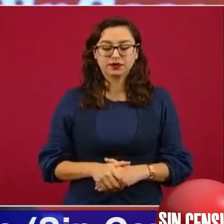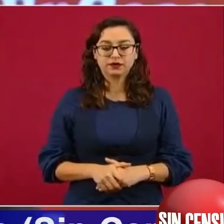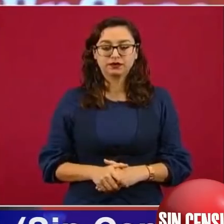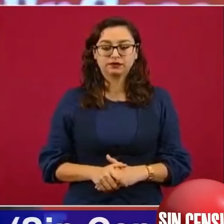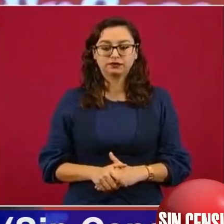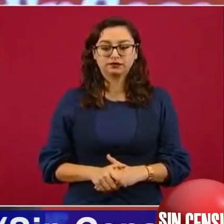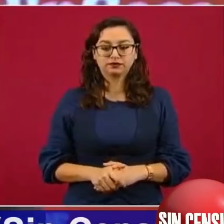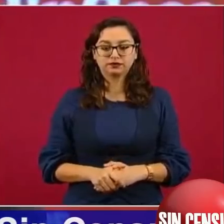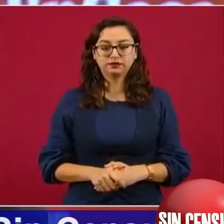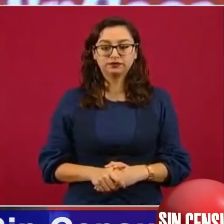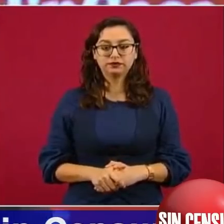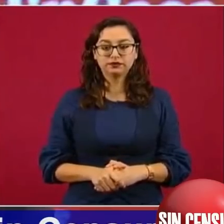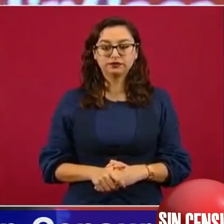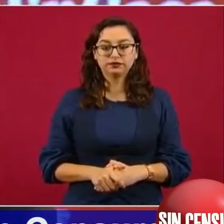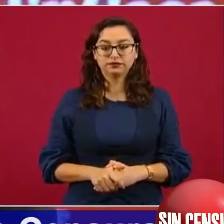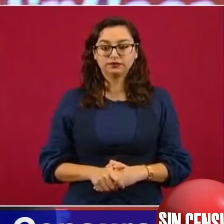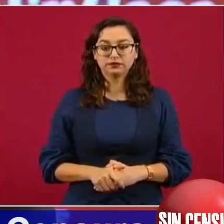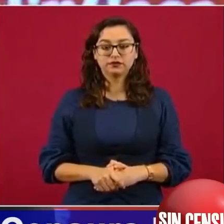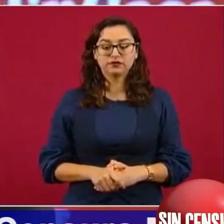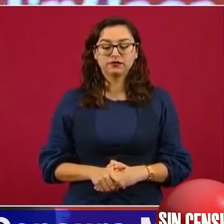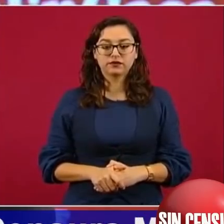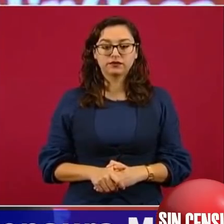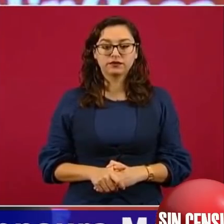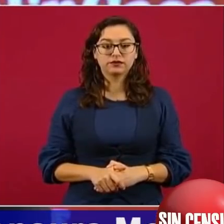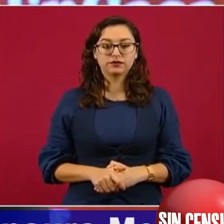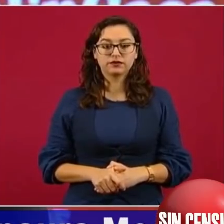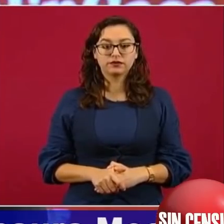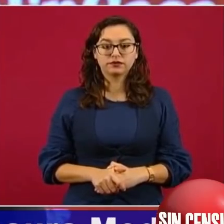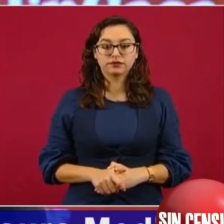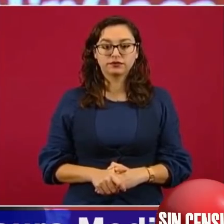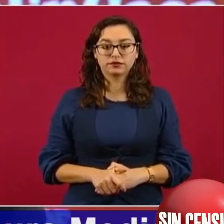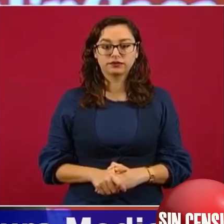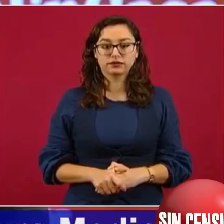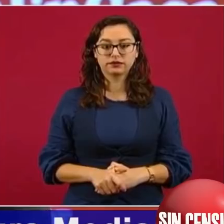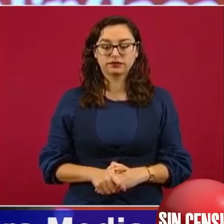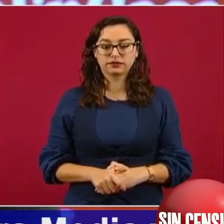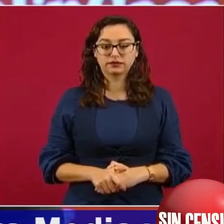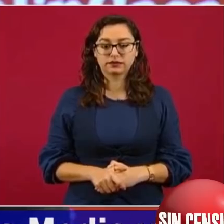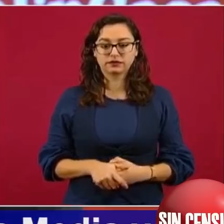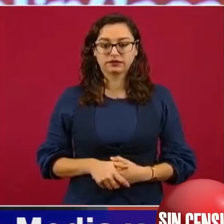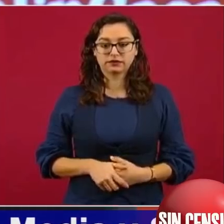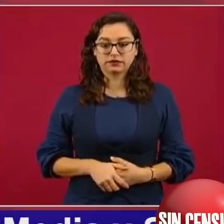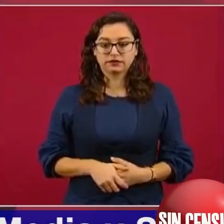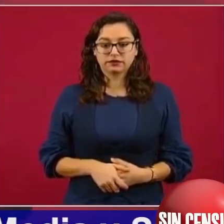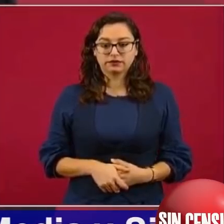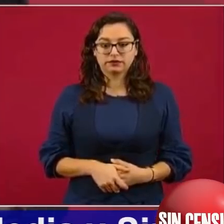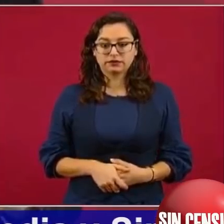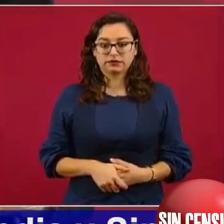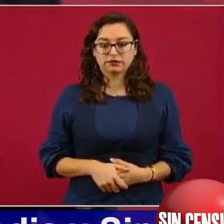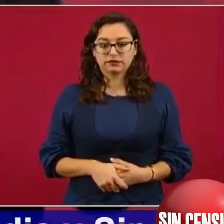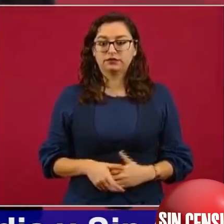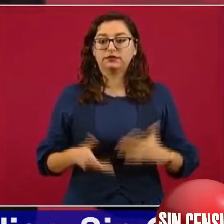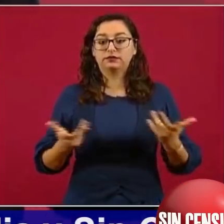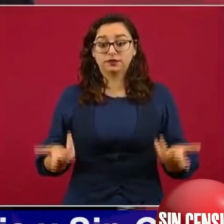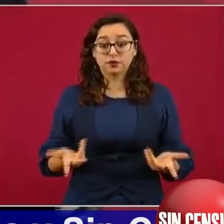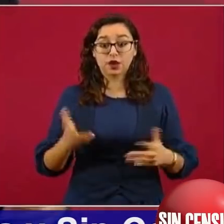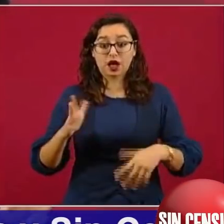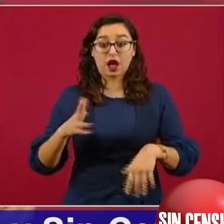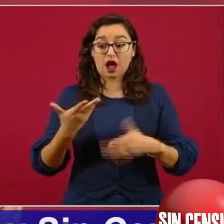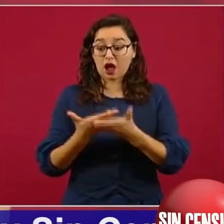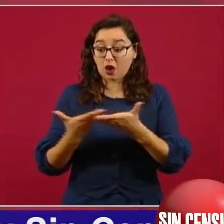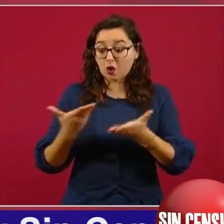para que se reciban dólares se requiere una especie de certificación.